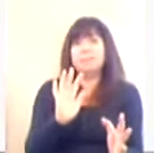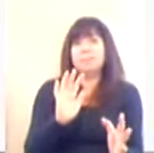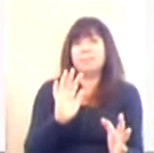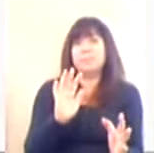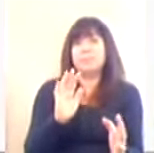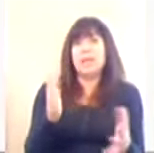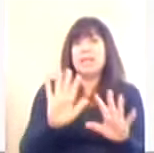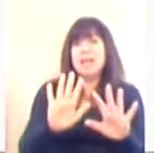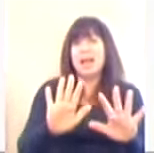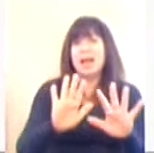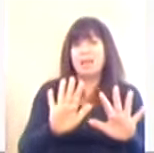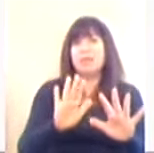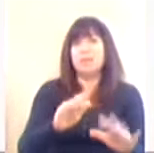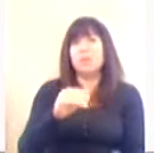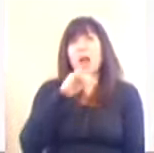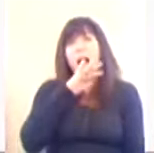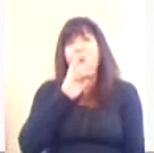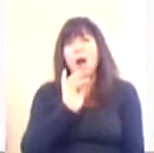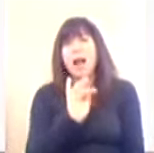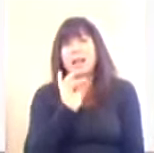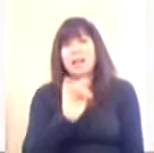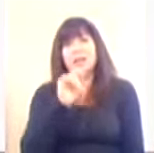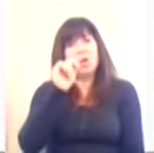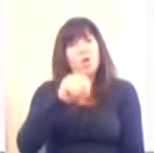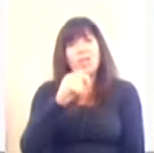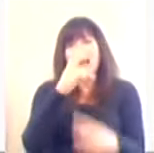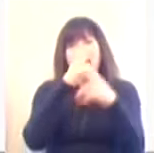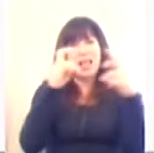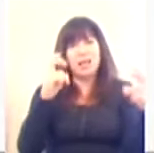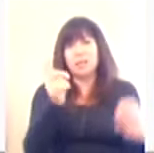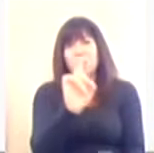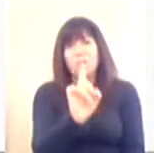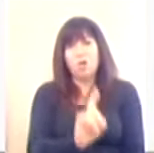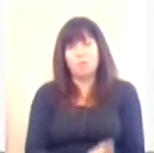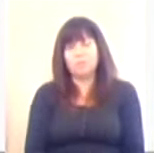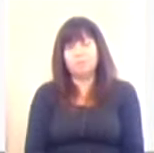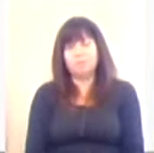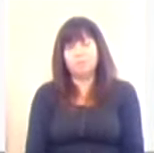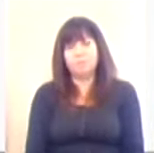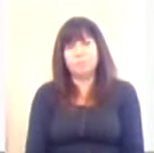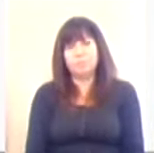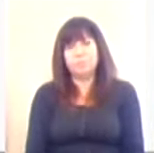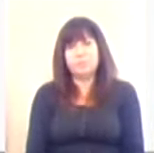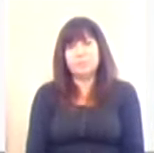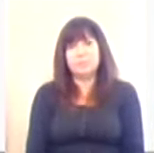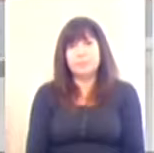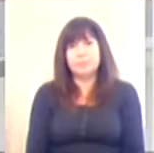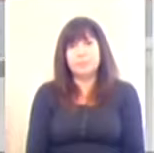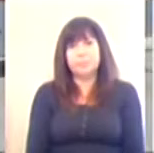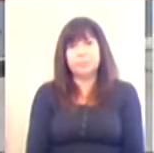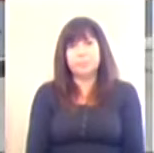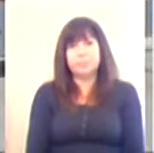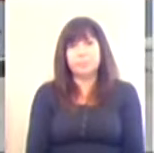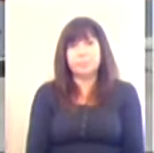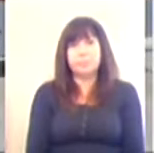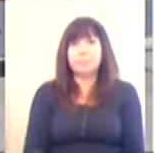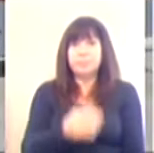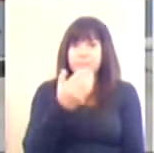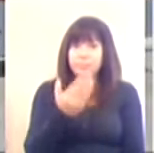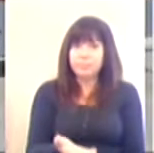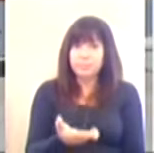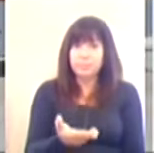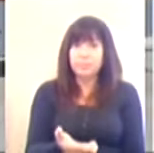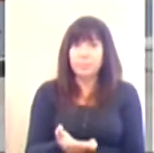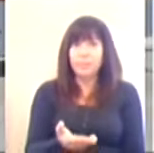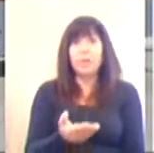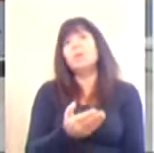ni el agua caliente, ni el transporte son hoy por hoy masivamente tecnologías en base a electricidad. Y esto,